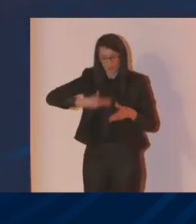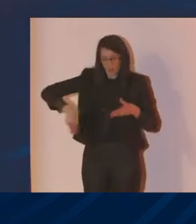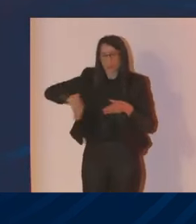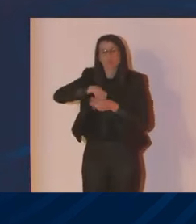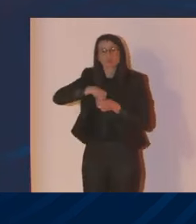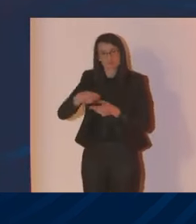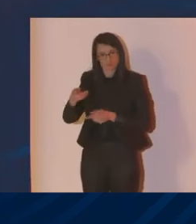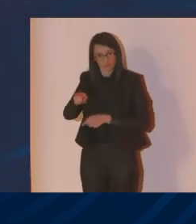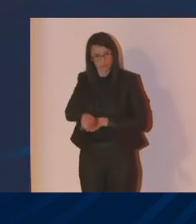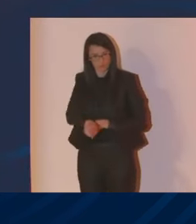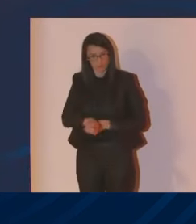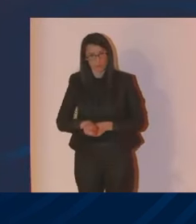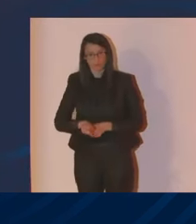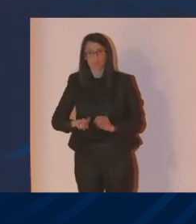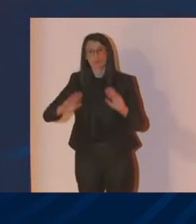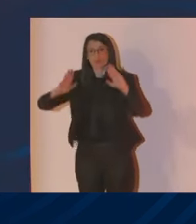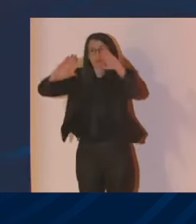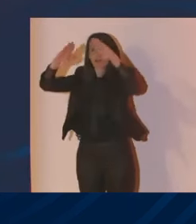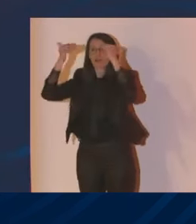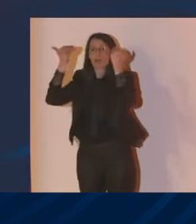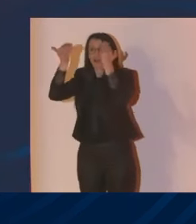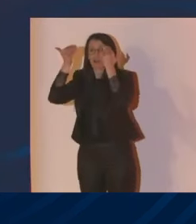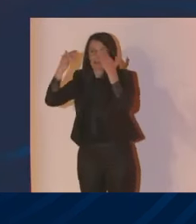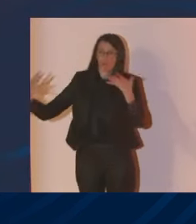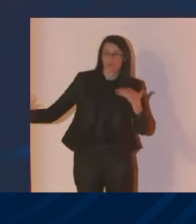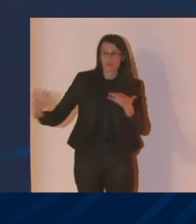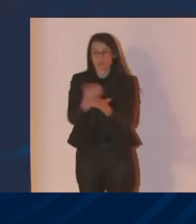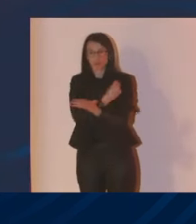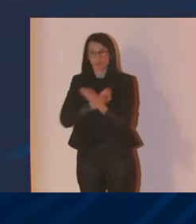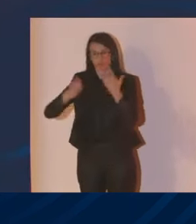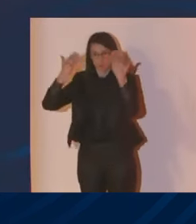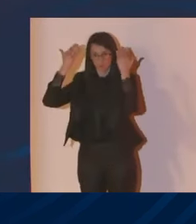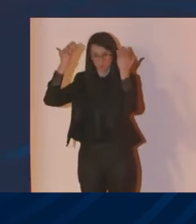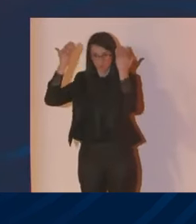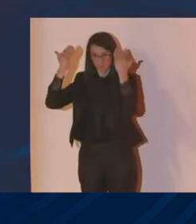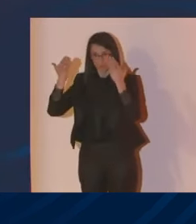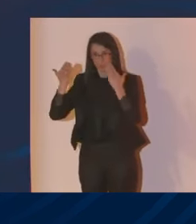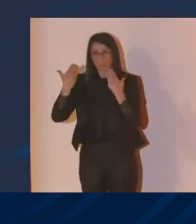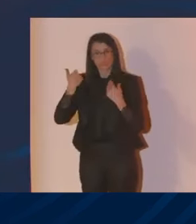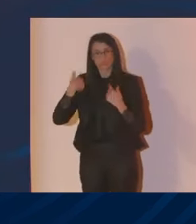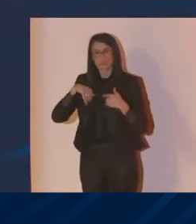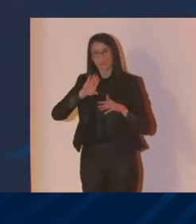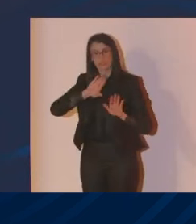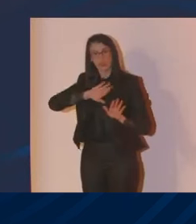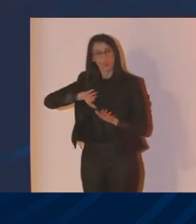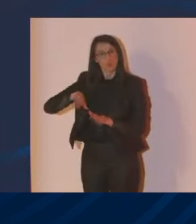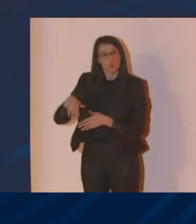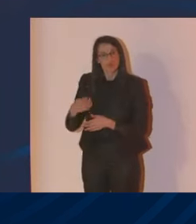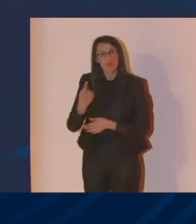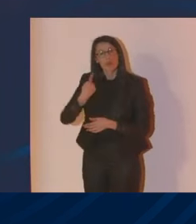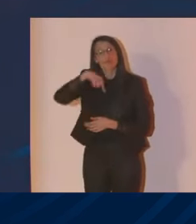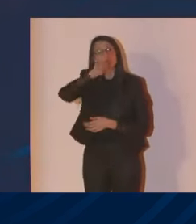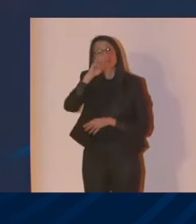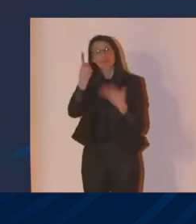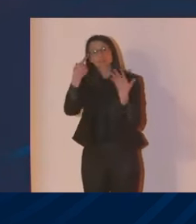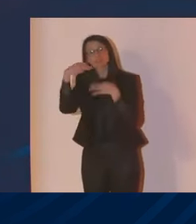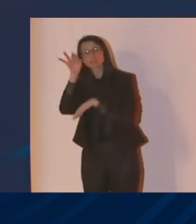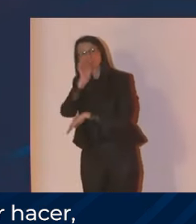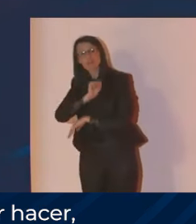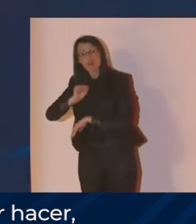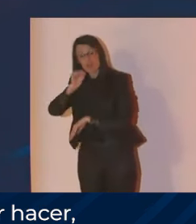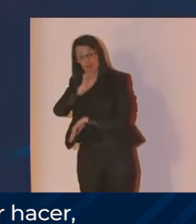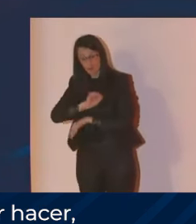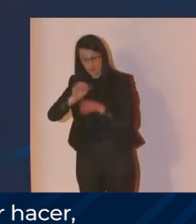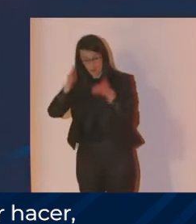inclusiva. Enhorabuena a todos ellos. Por último, los 160 años de humanidad